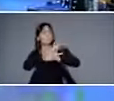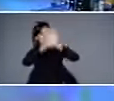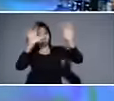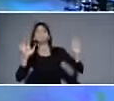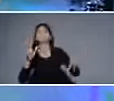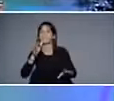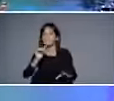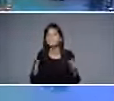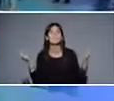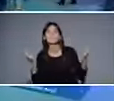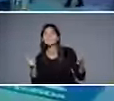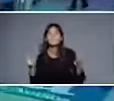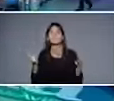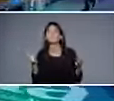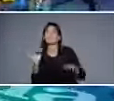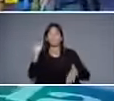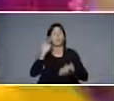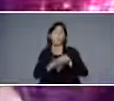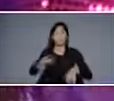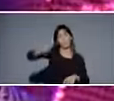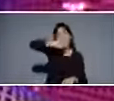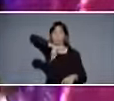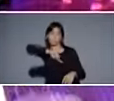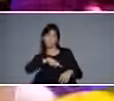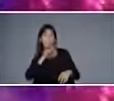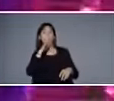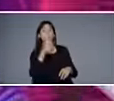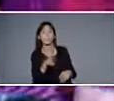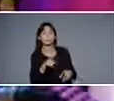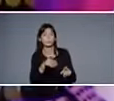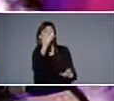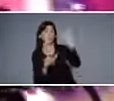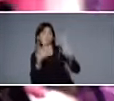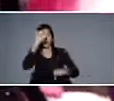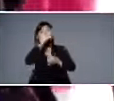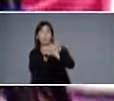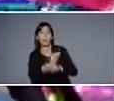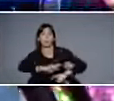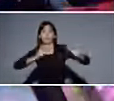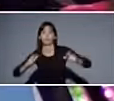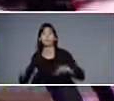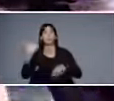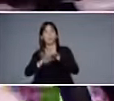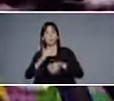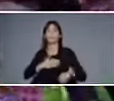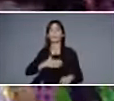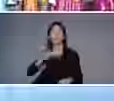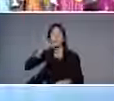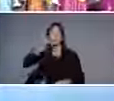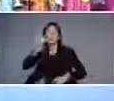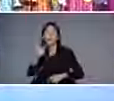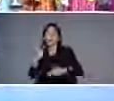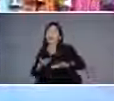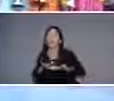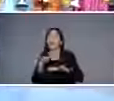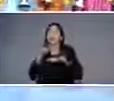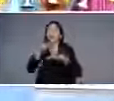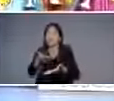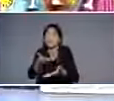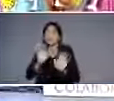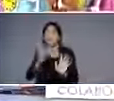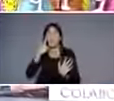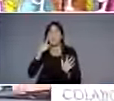claro, que ha sido por culpa nuestra que está todo el mundo en paro. Los bancos solamente ayudan, no están en las